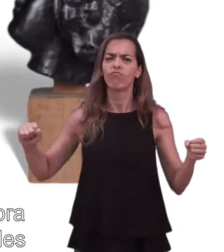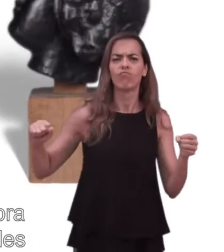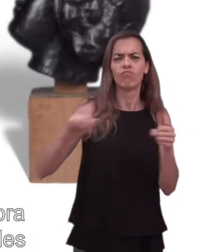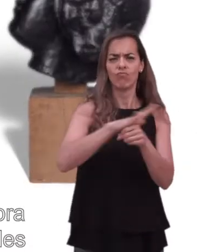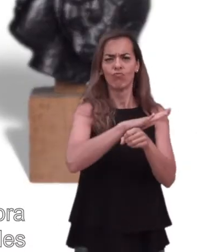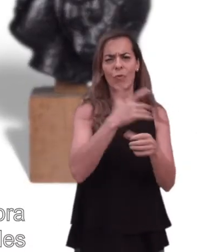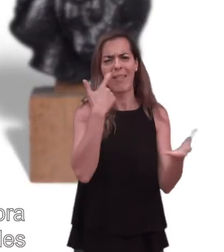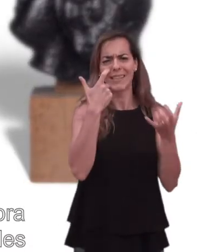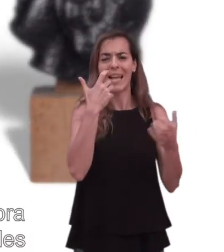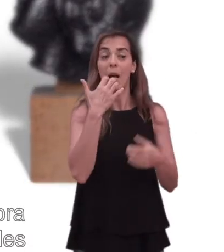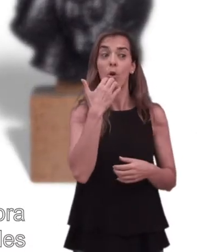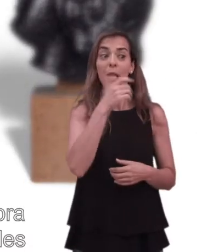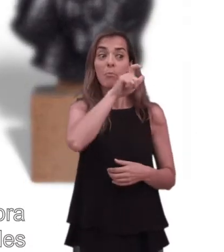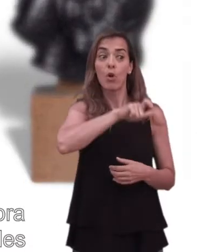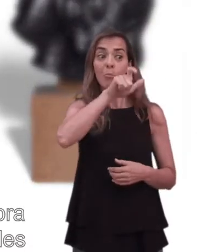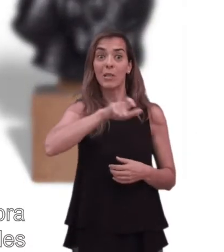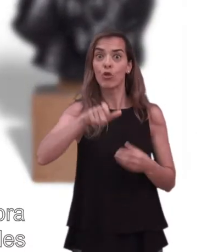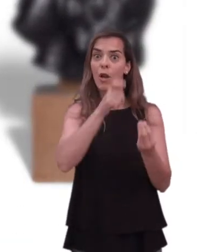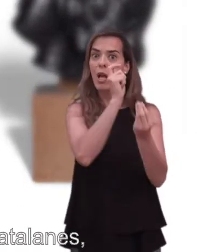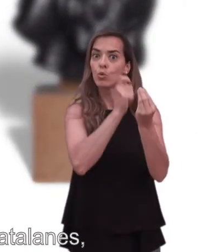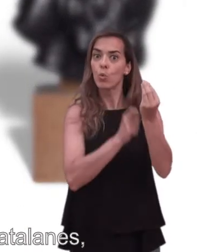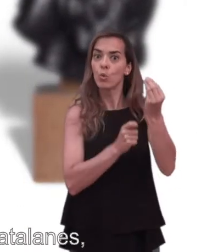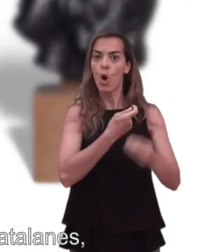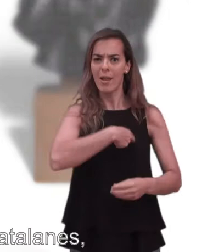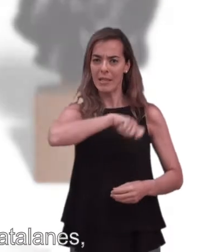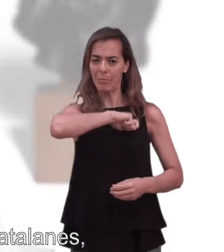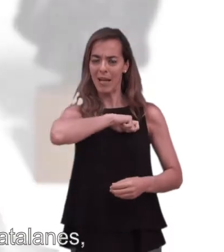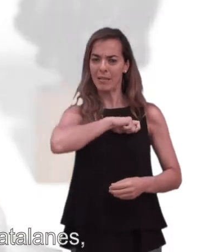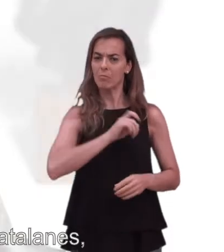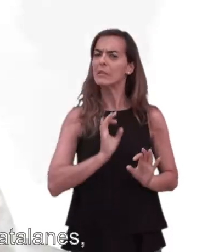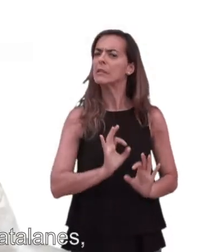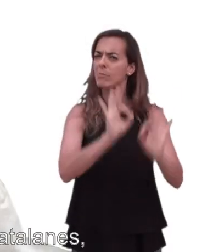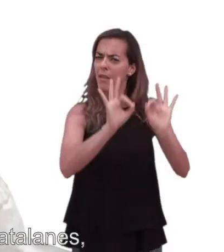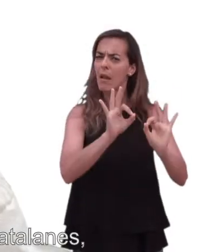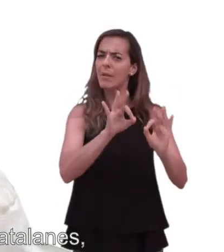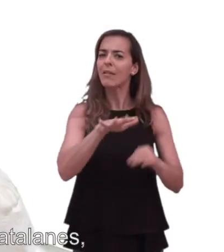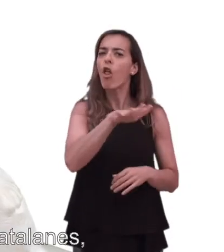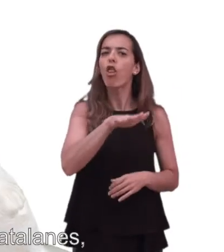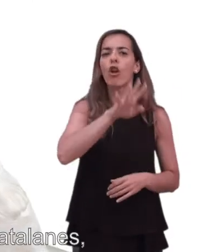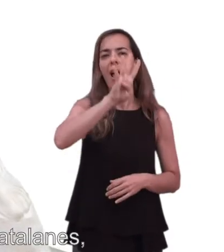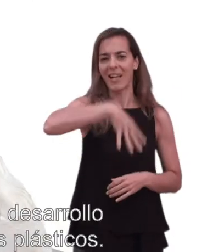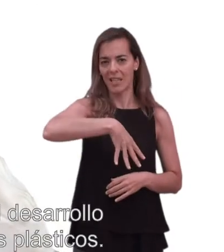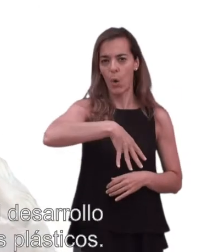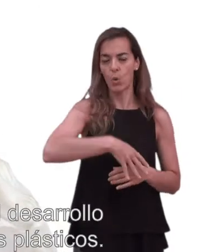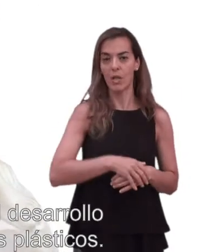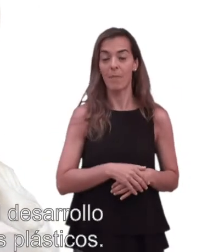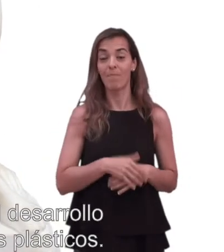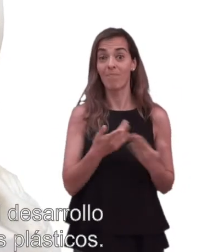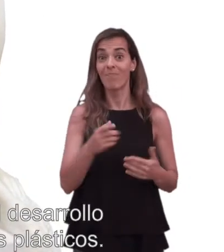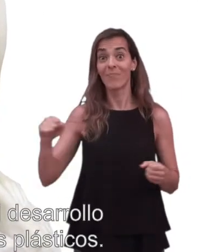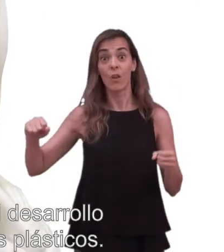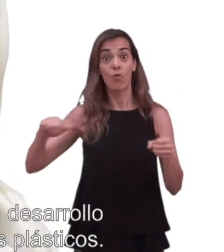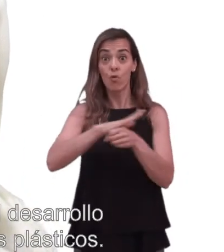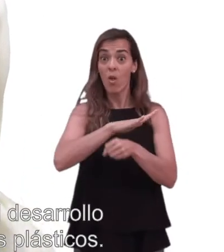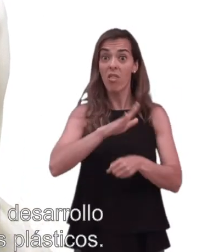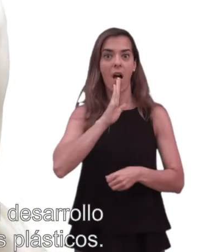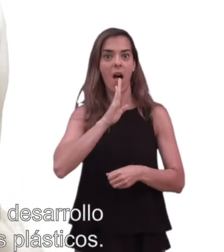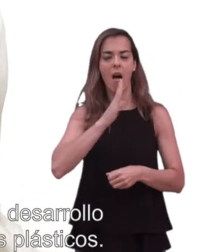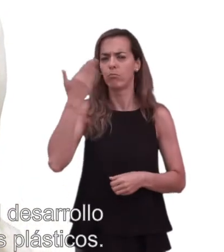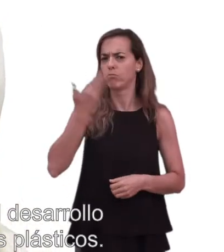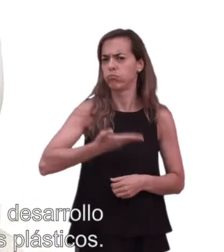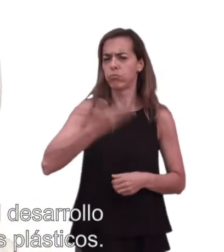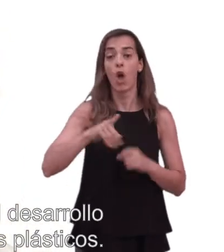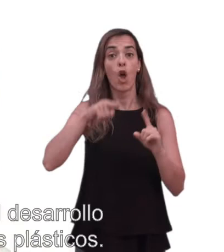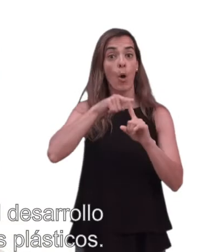obra sobre los escultores españoles y muy particularmente sobre los catalanes, considerándose fundamental para